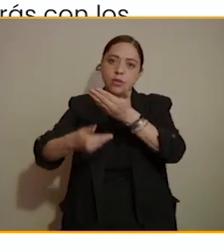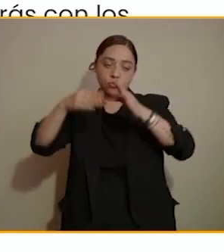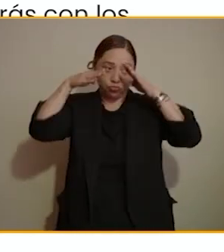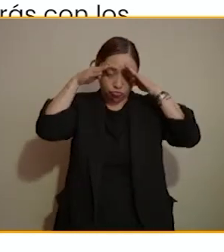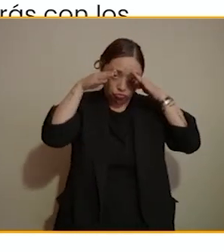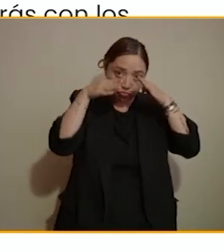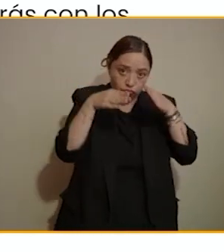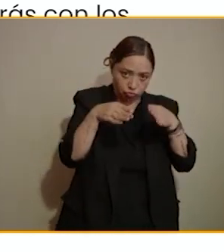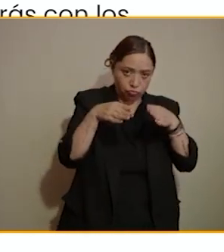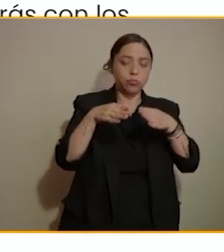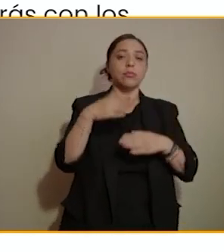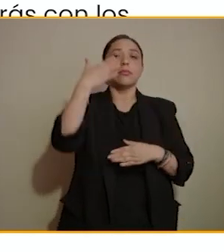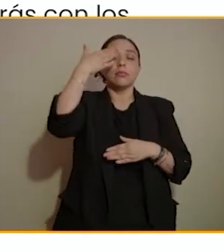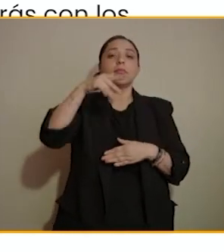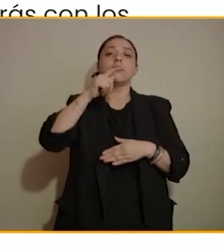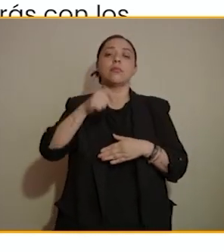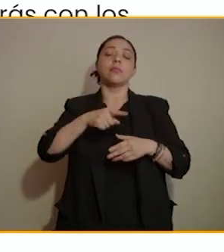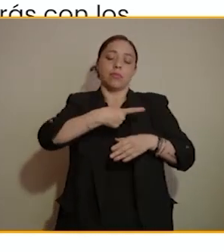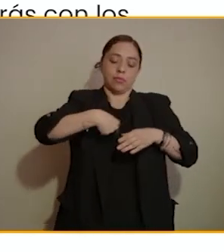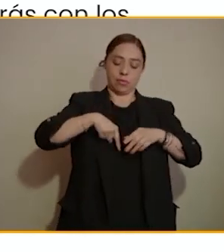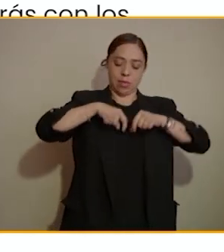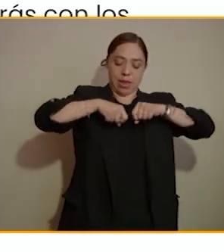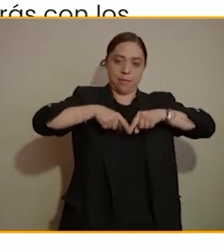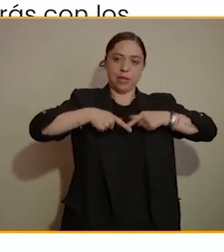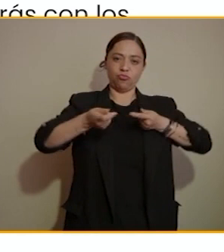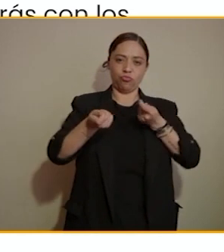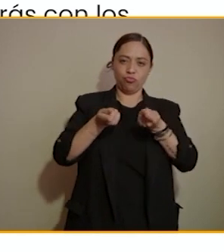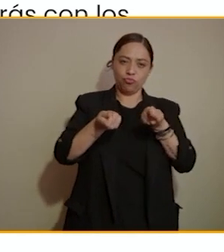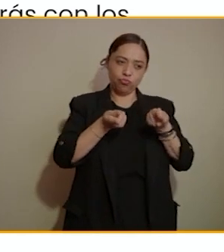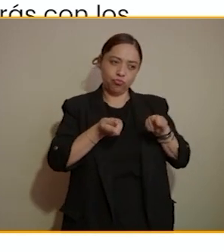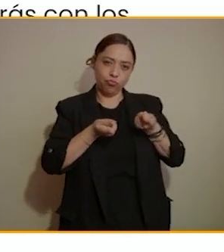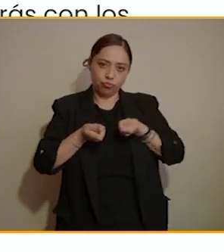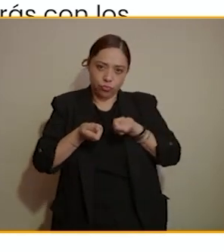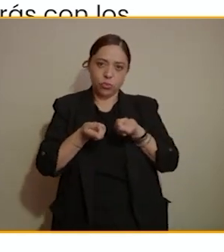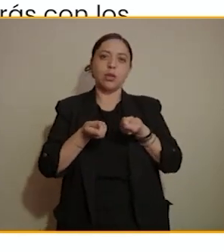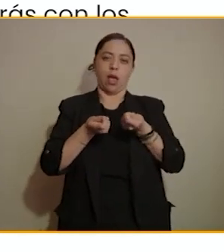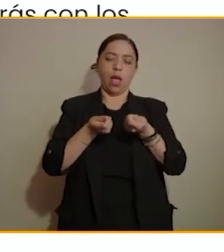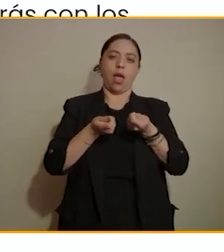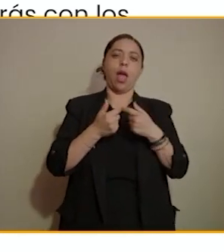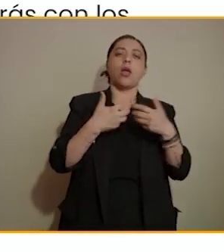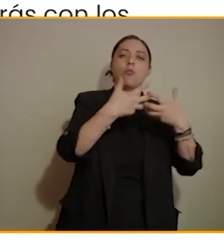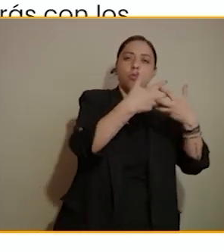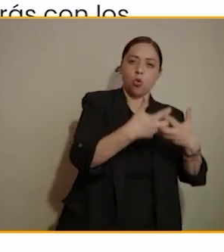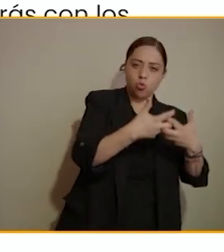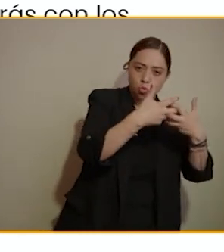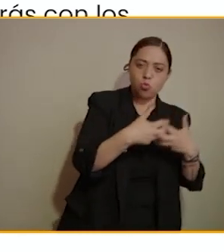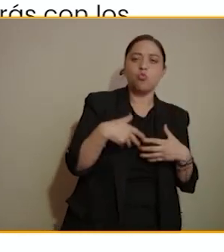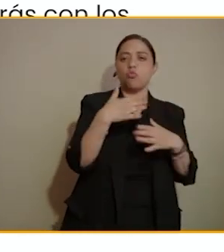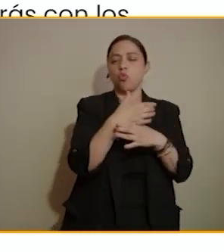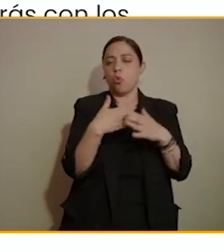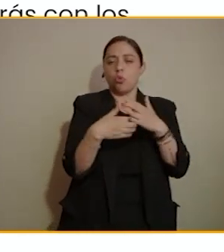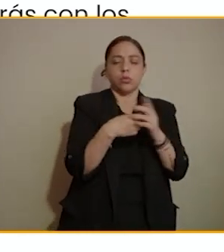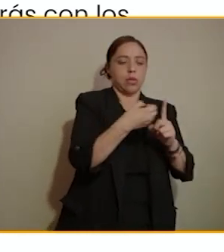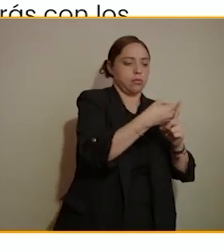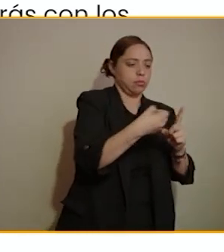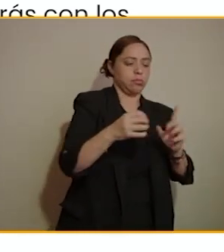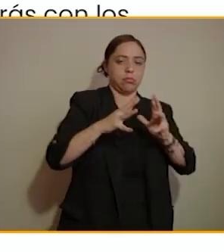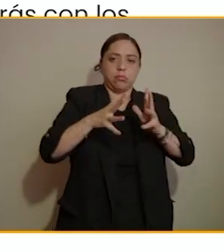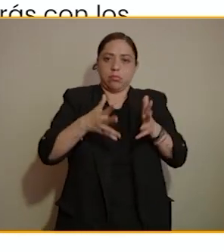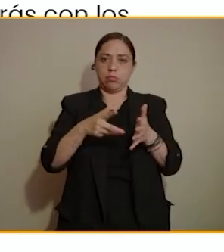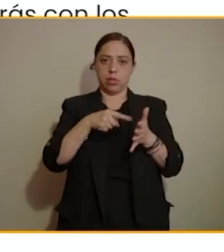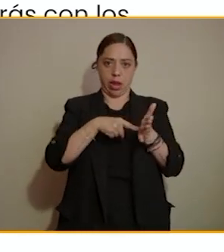una gobernanza descentralizada, de que hay procesos y productos estandarizados y que hay una red de proveedores que